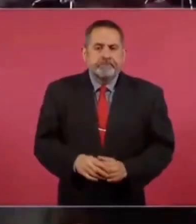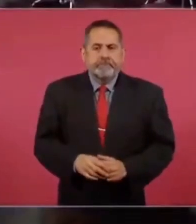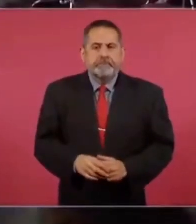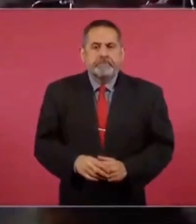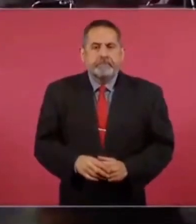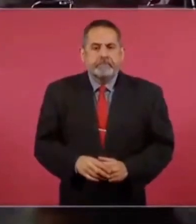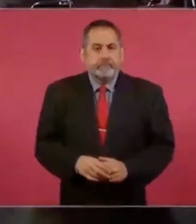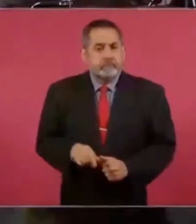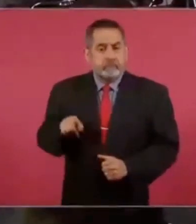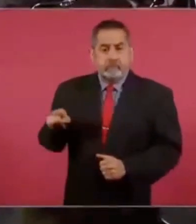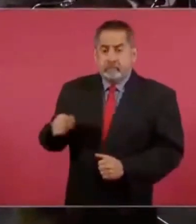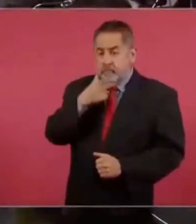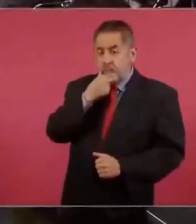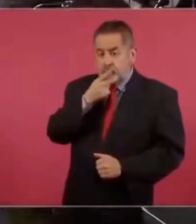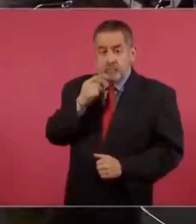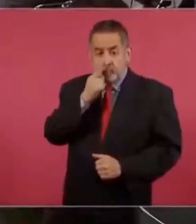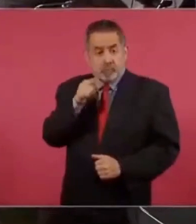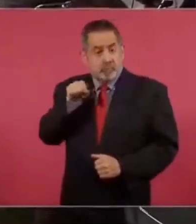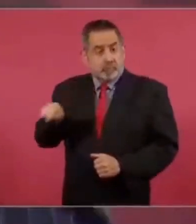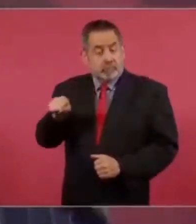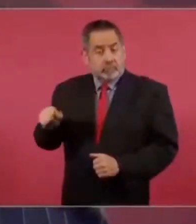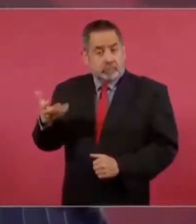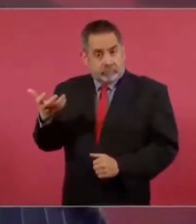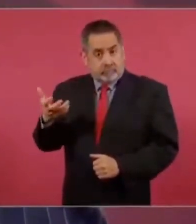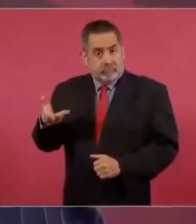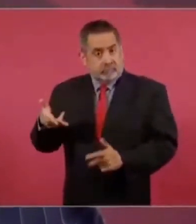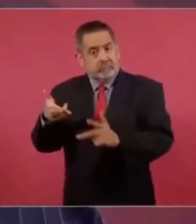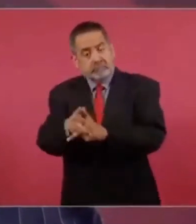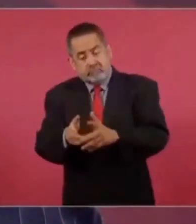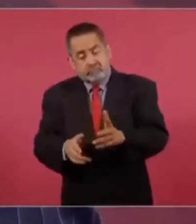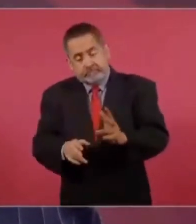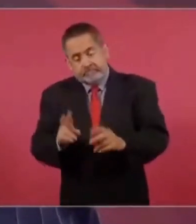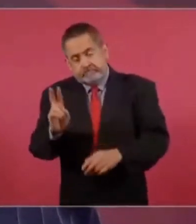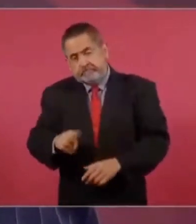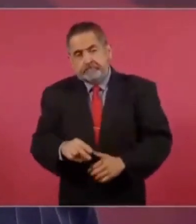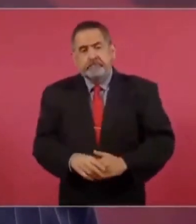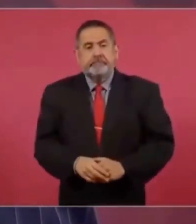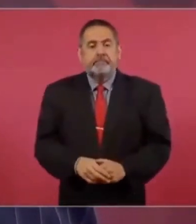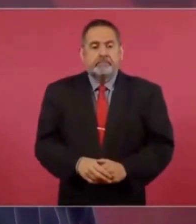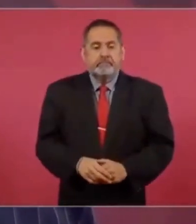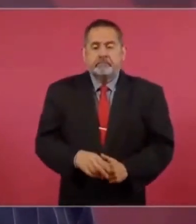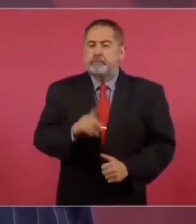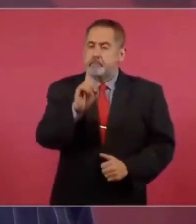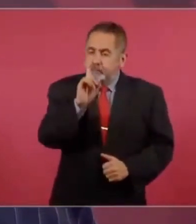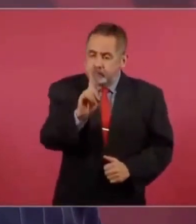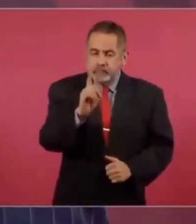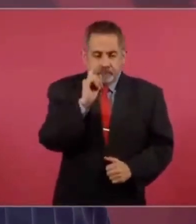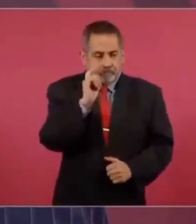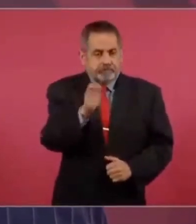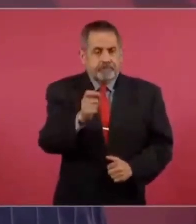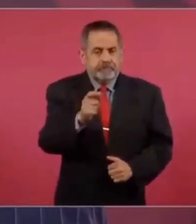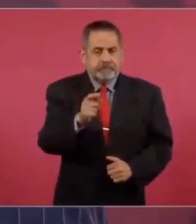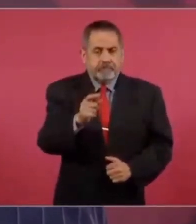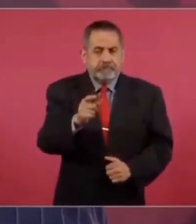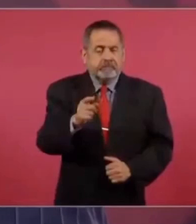de la policía del Estado. La Policía Estatal. Sí, nada más que tenemos que